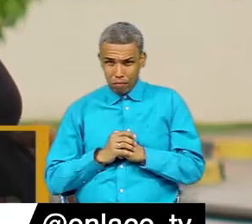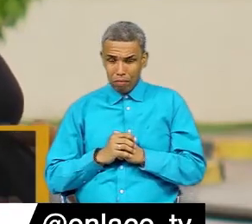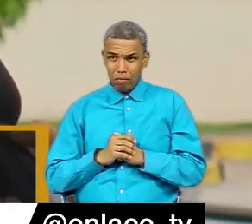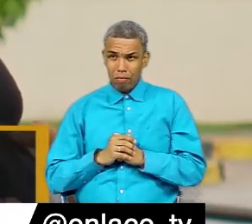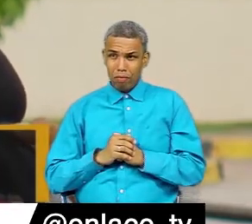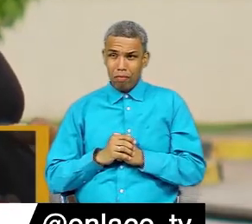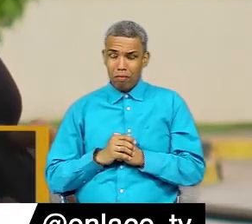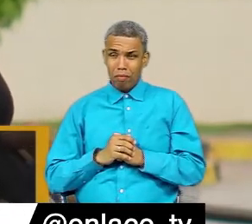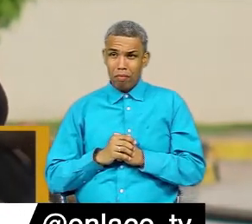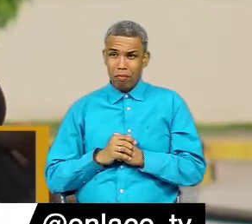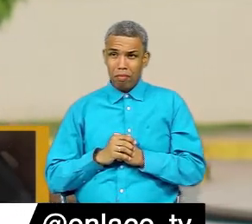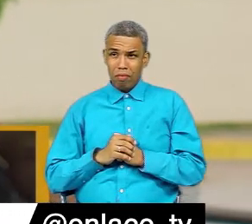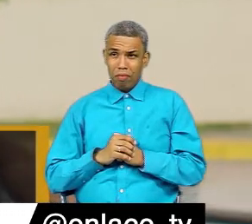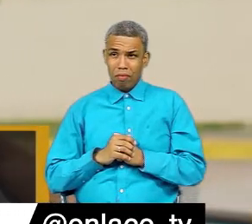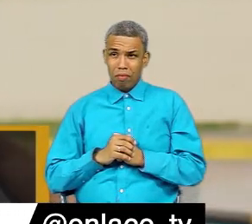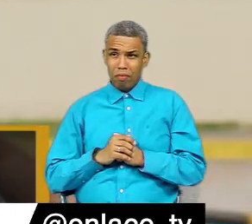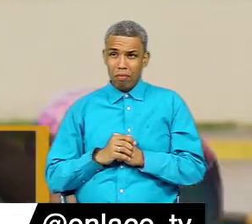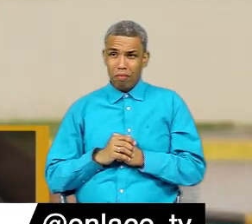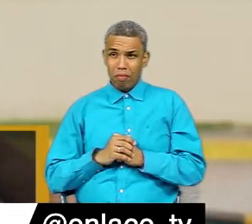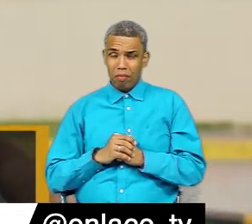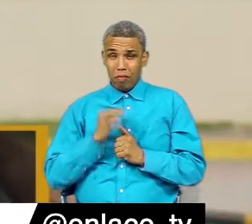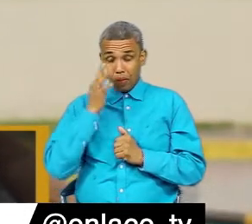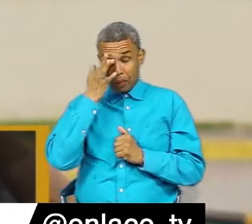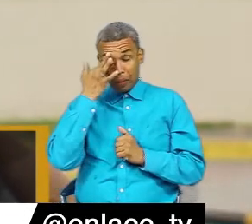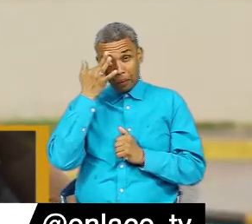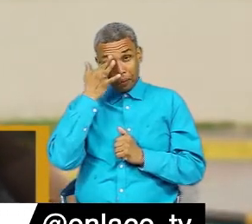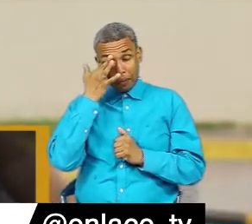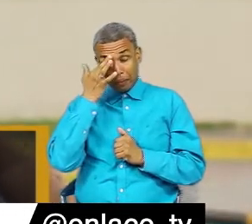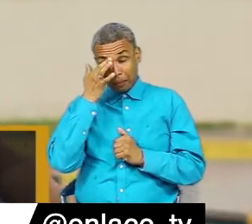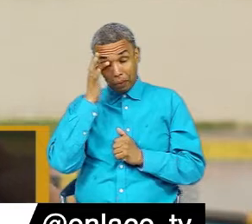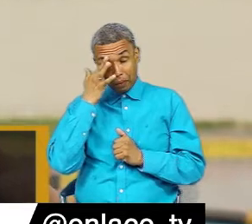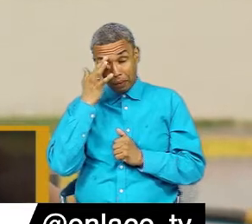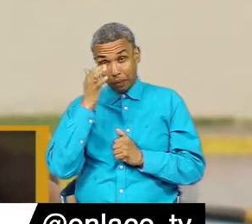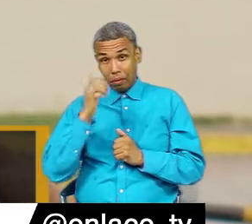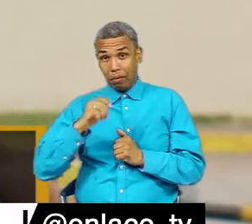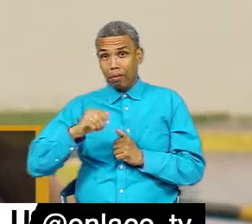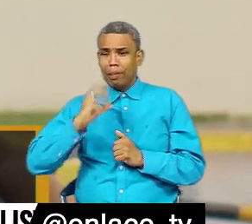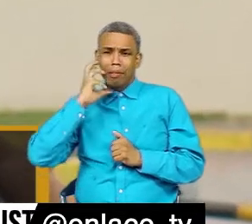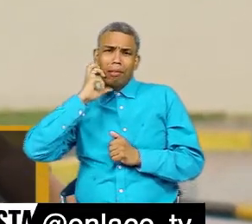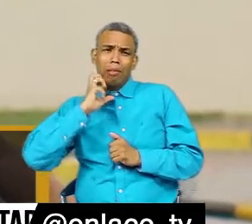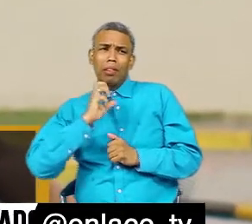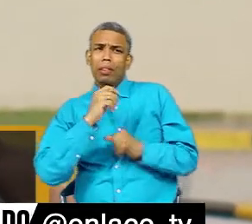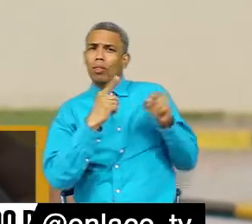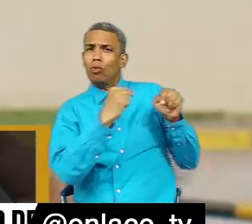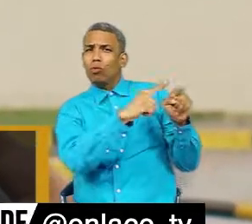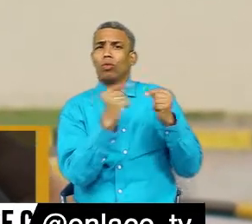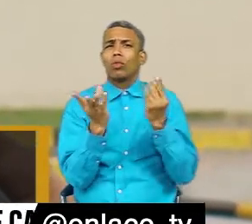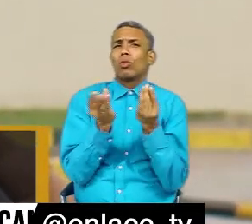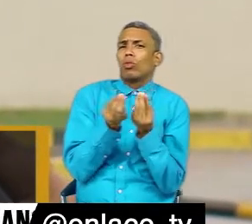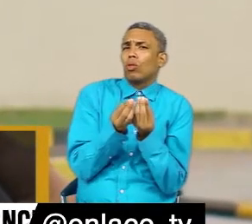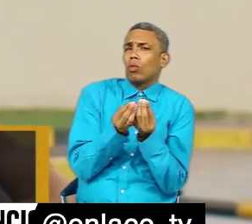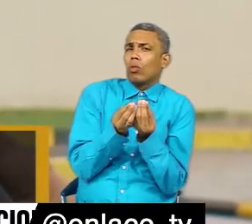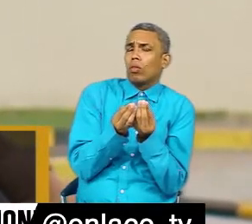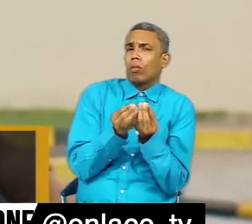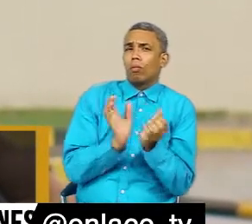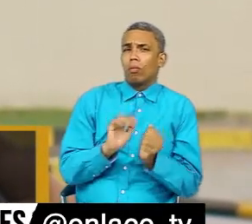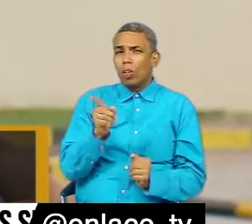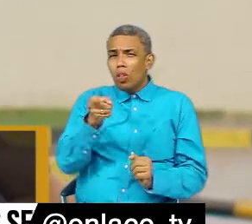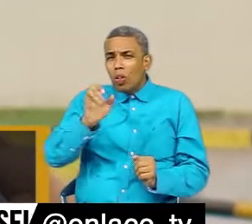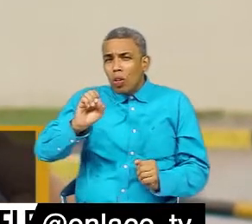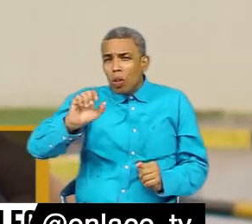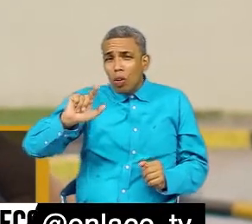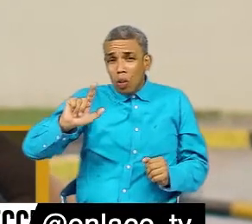estructura de los del Golfo. Entendemos que esto tiene que ser un tipo de banda criminal o de bandas paramilitares, pero que en todo caso serán las